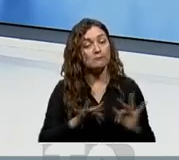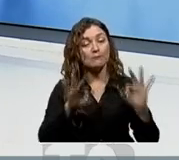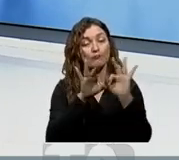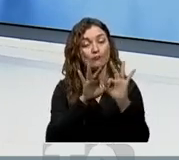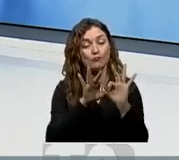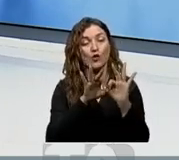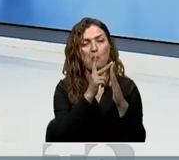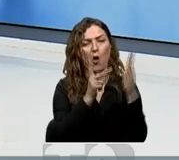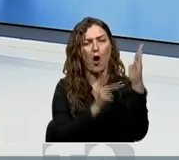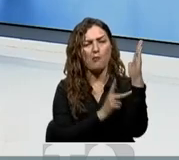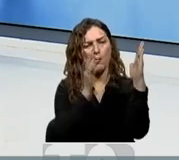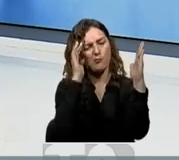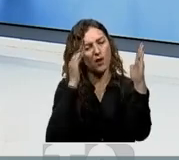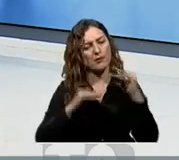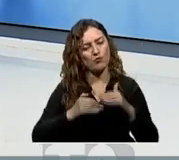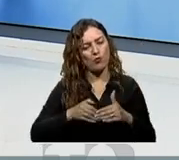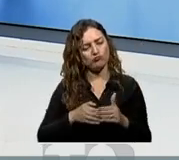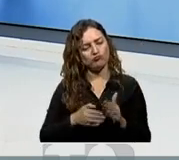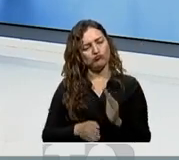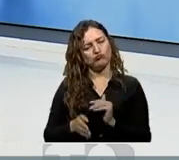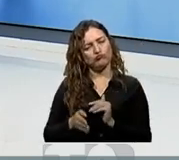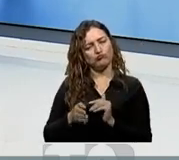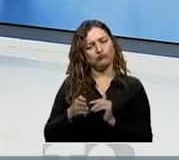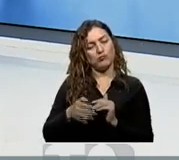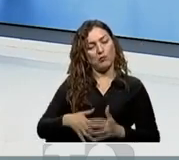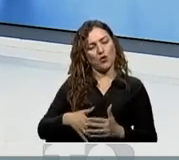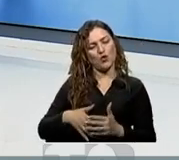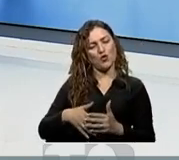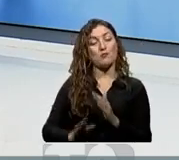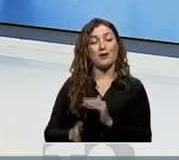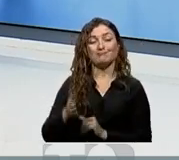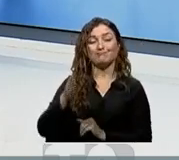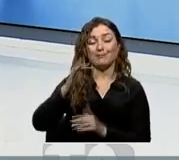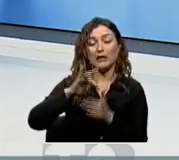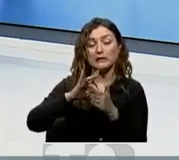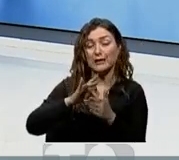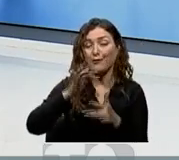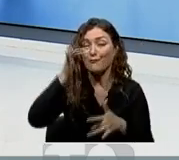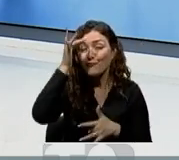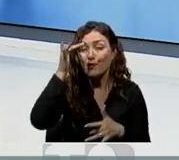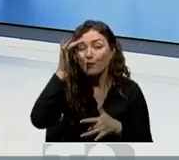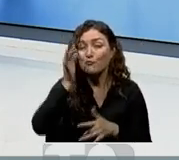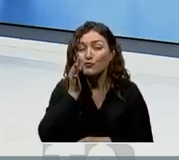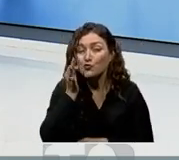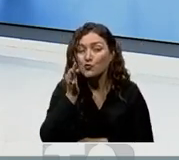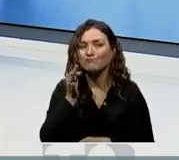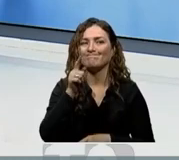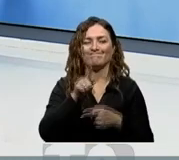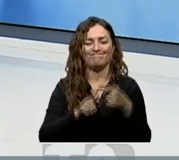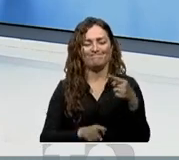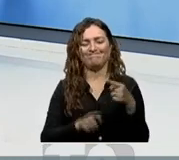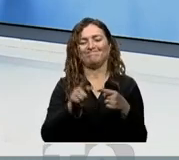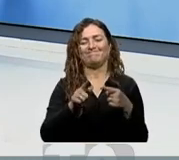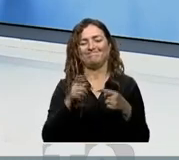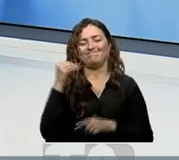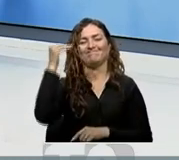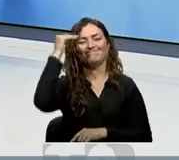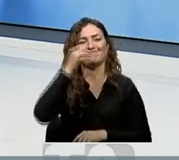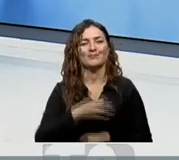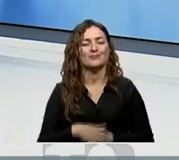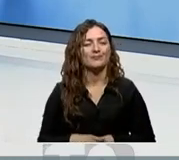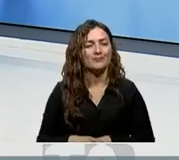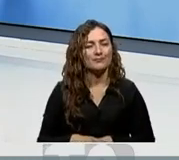correcta programación metabólica, incluso desde el embarazo, disminuye el riesgo de presentar enfermedades durante ya la edad